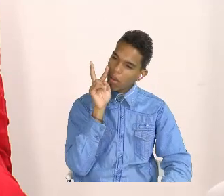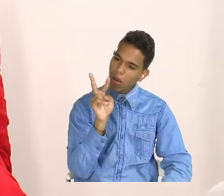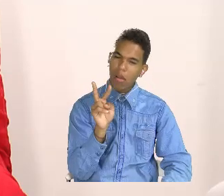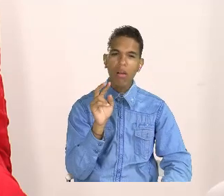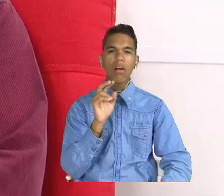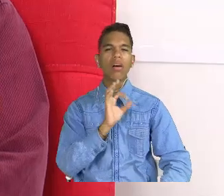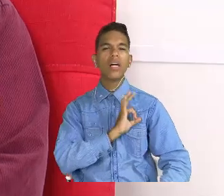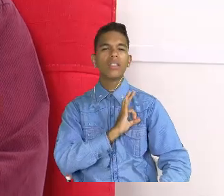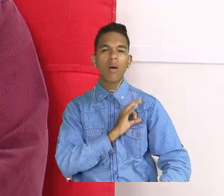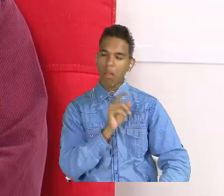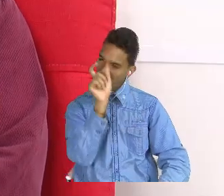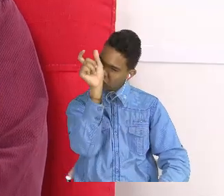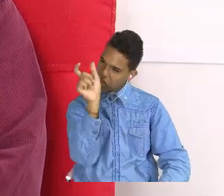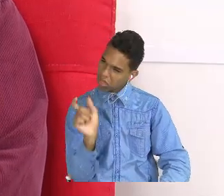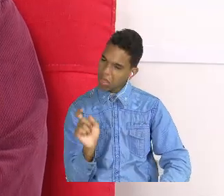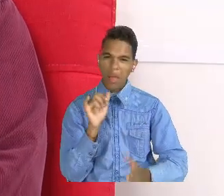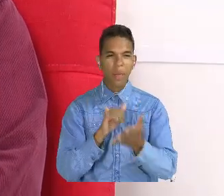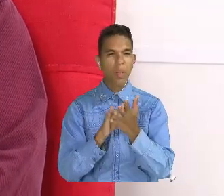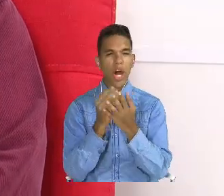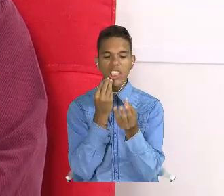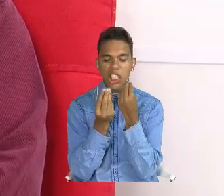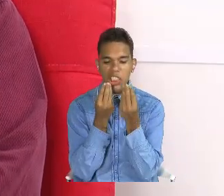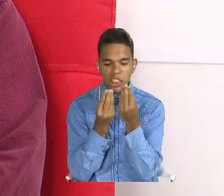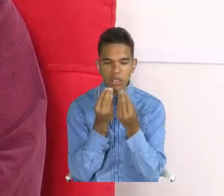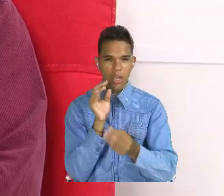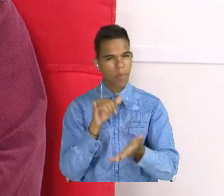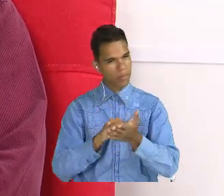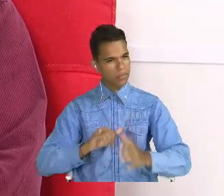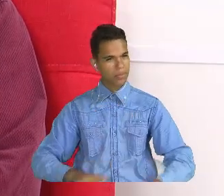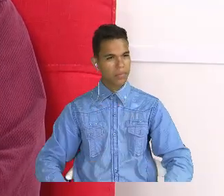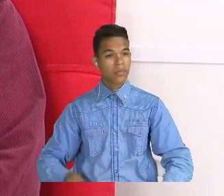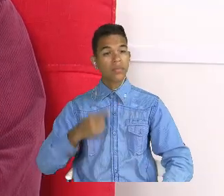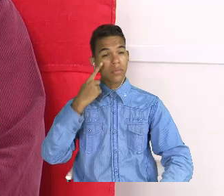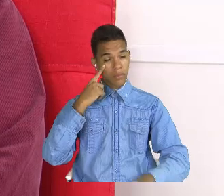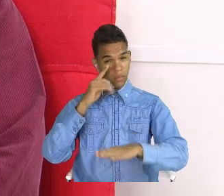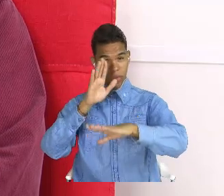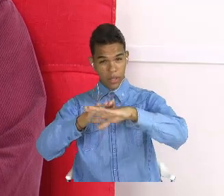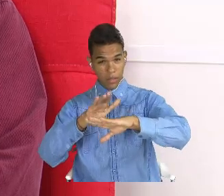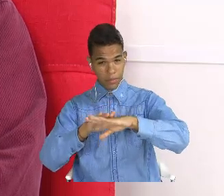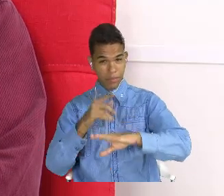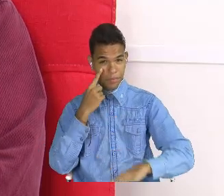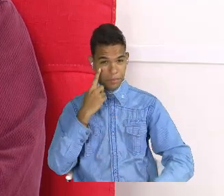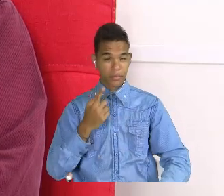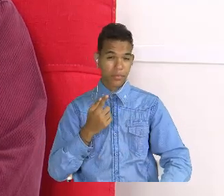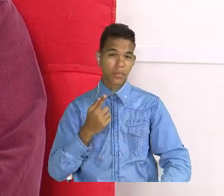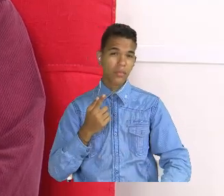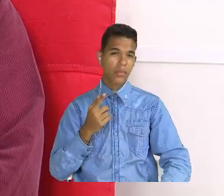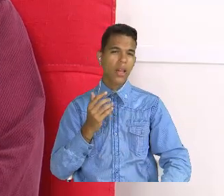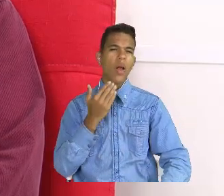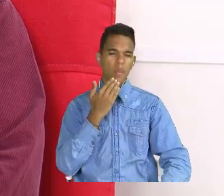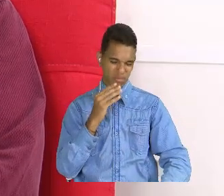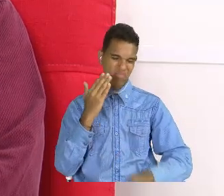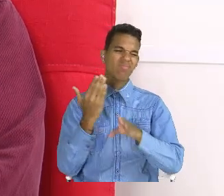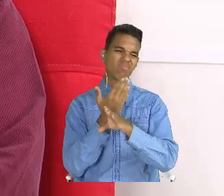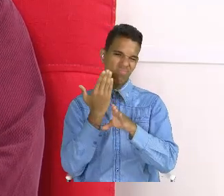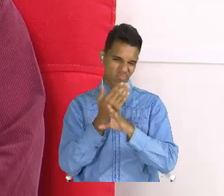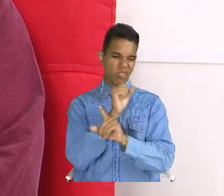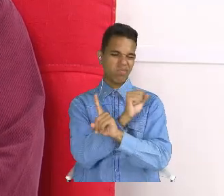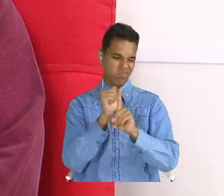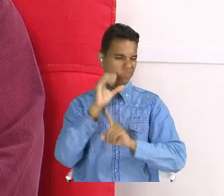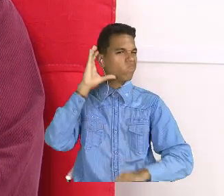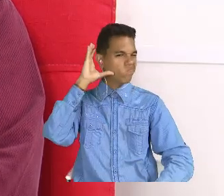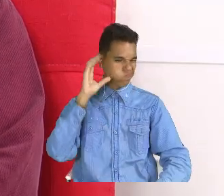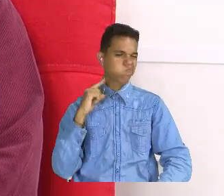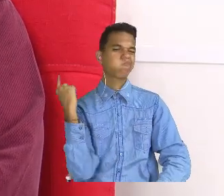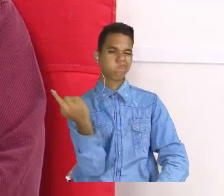chiste. Sí. ¿Qué es lo que uno le tiene que enseñar al paciente? Mire, uno sabe de pronto la problemática social que hay aquí. Hay